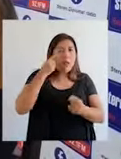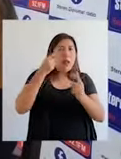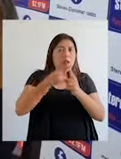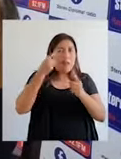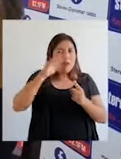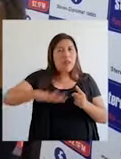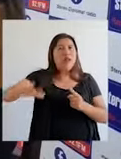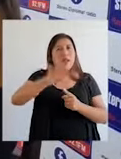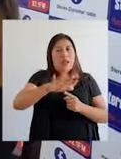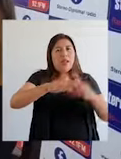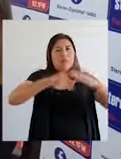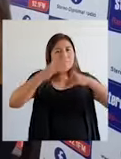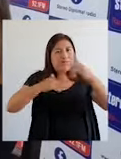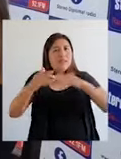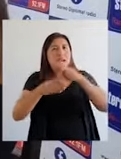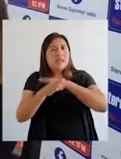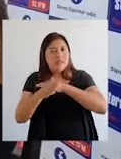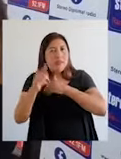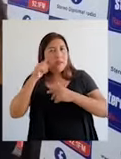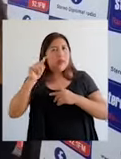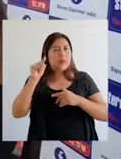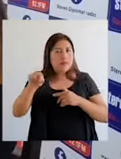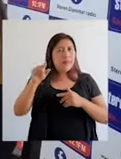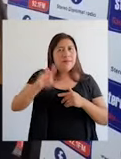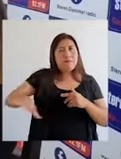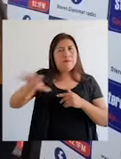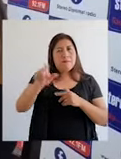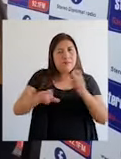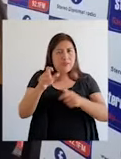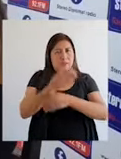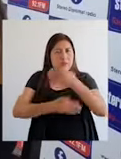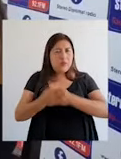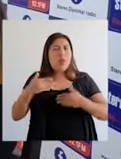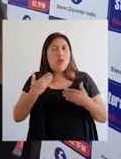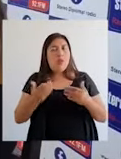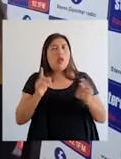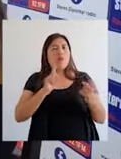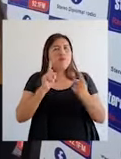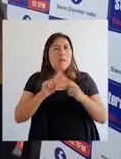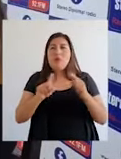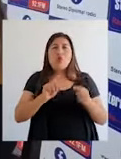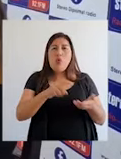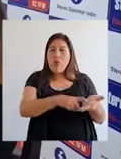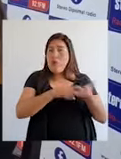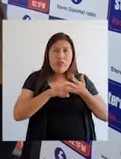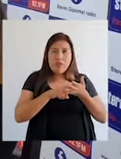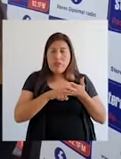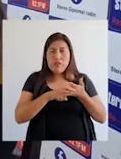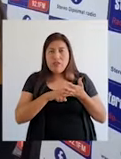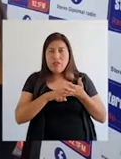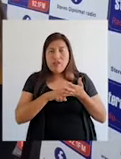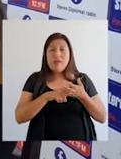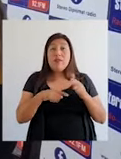1% iba dirigido justamente a mejorar la accesibilidad de los espacios públicos. Pero no era obligatoria.